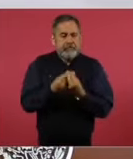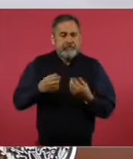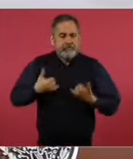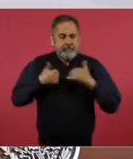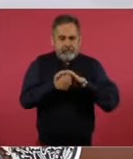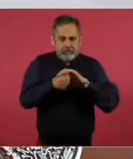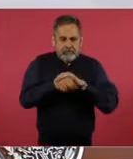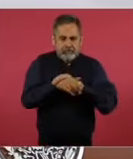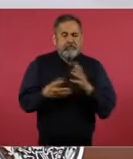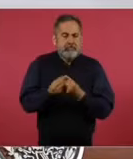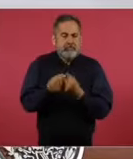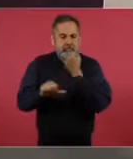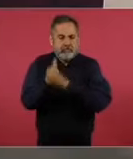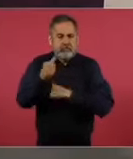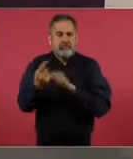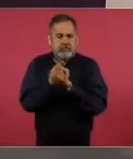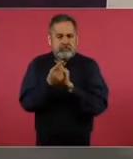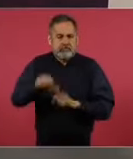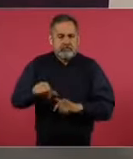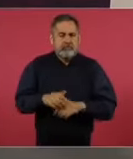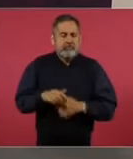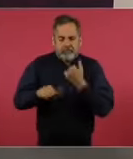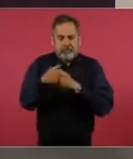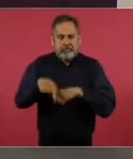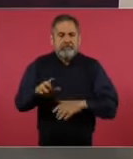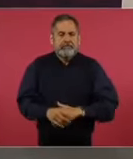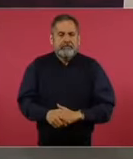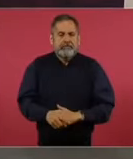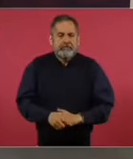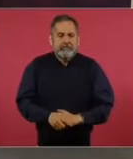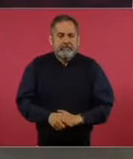de Ayotzinapa. A las 11 aquí.